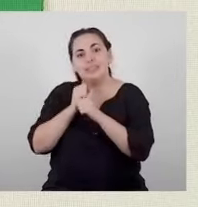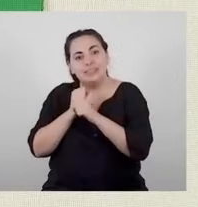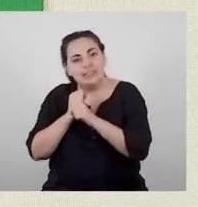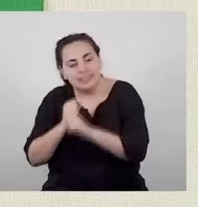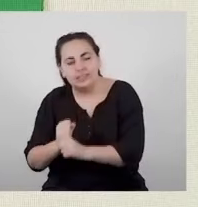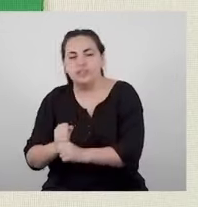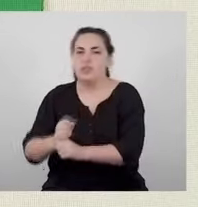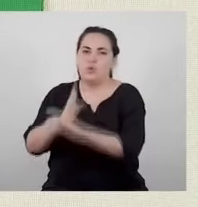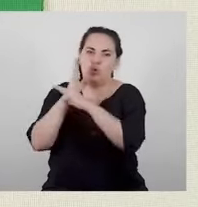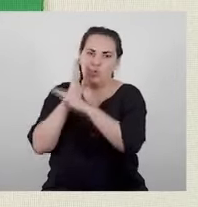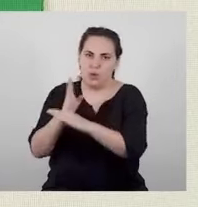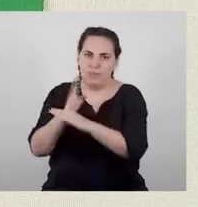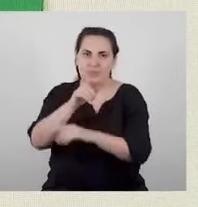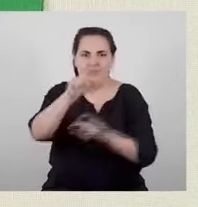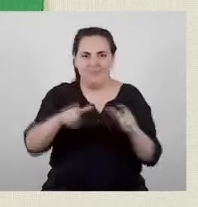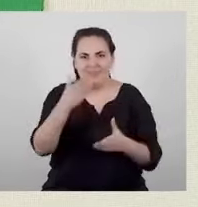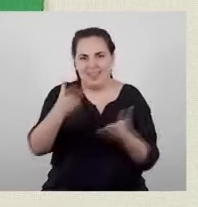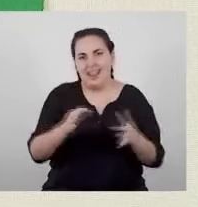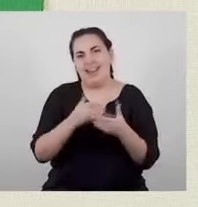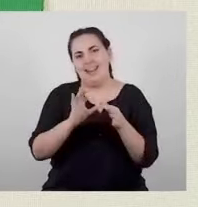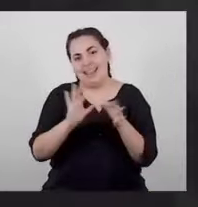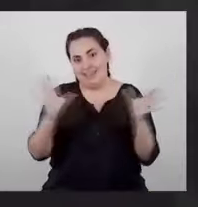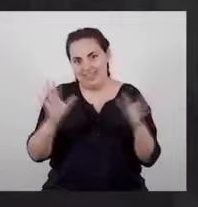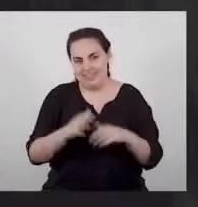seamos seres libres nos vemos